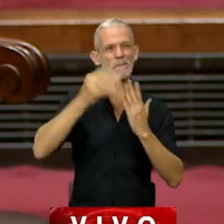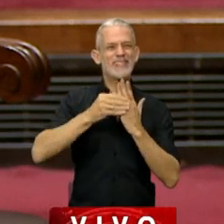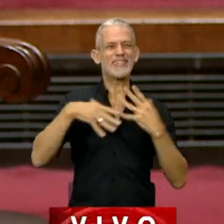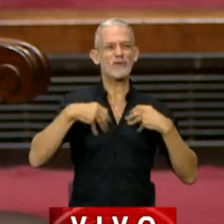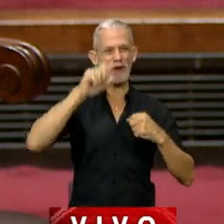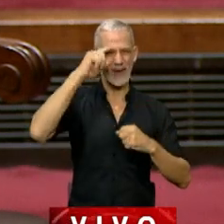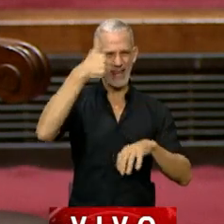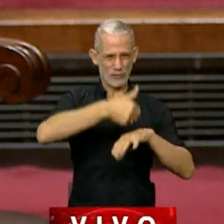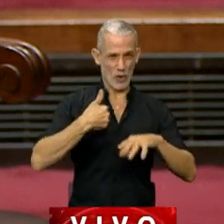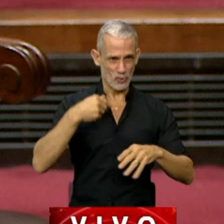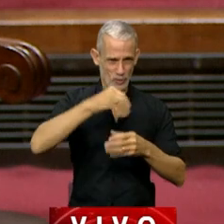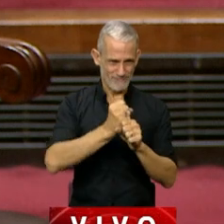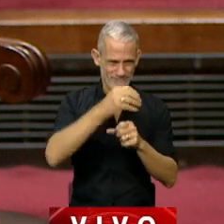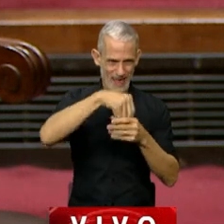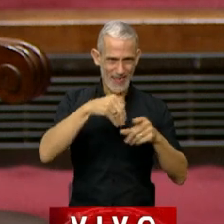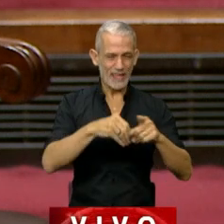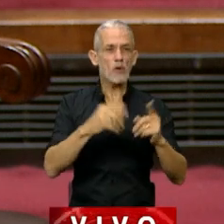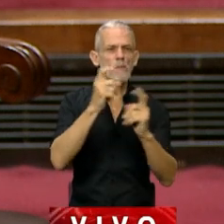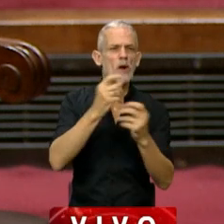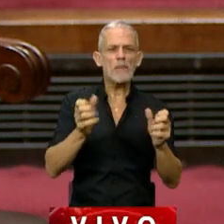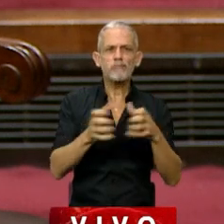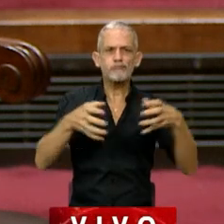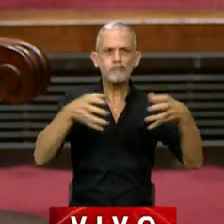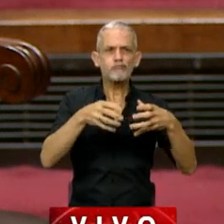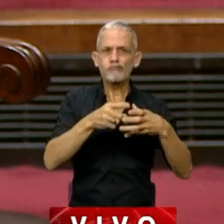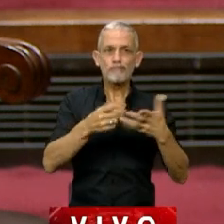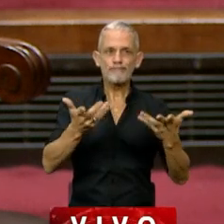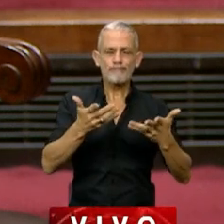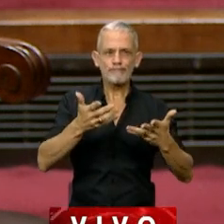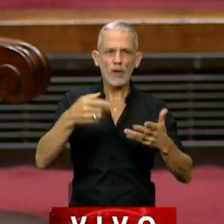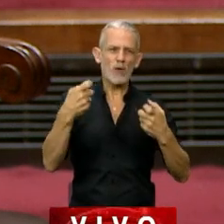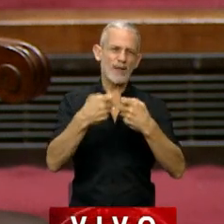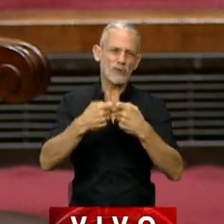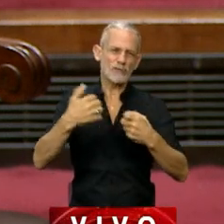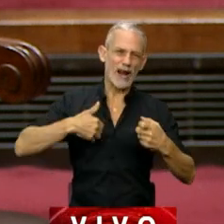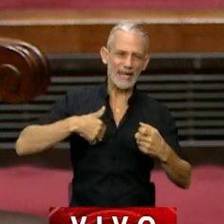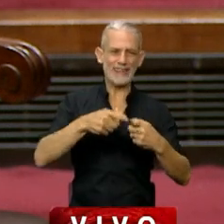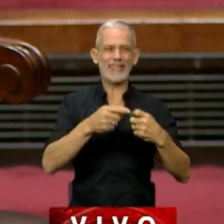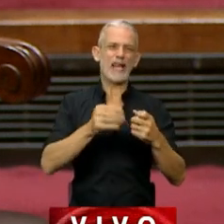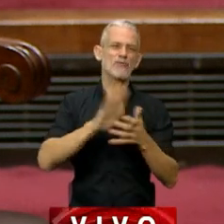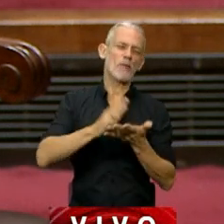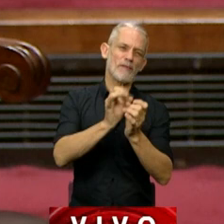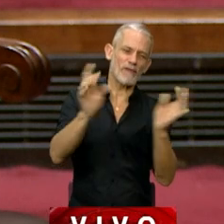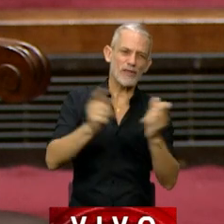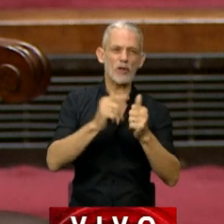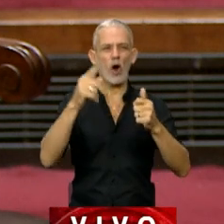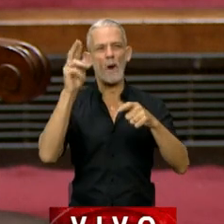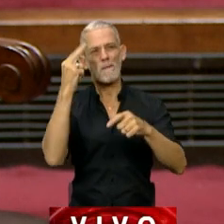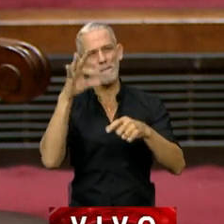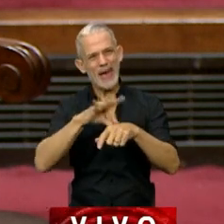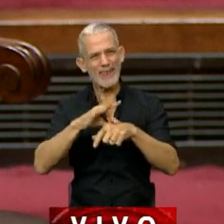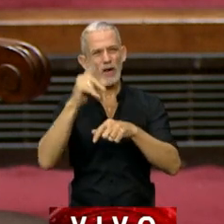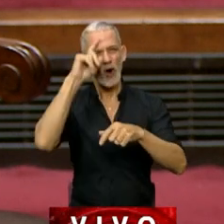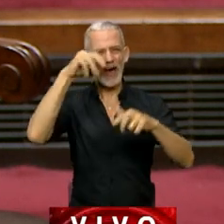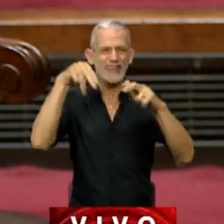Nación y abordando este problema junto con la Sociedad Argentina de Infectología, la Sociedad Argentina de Terapia Intensiva,